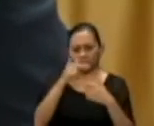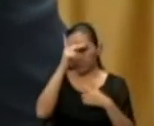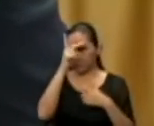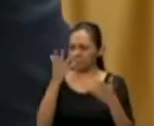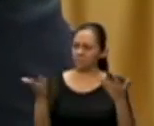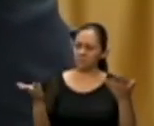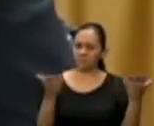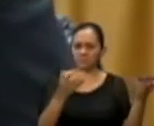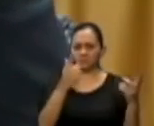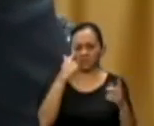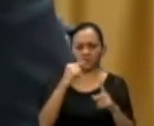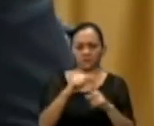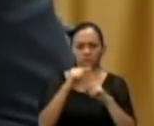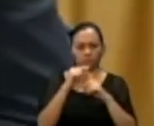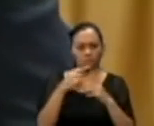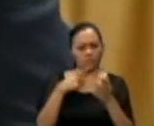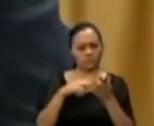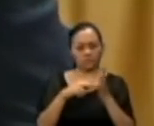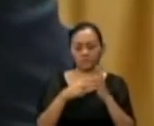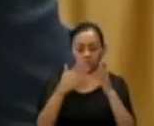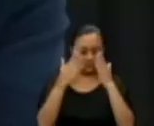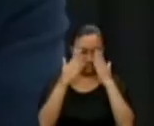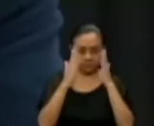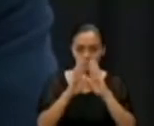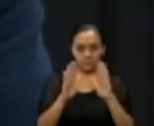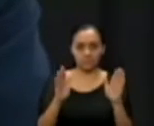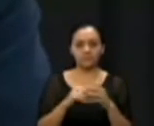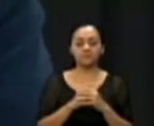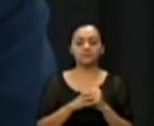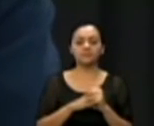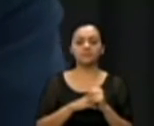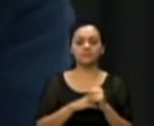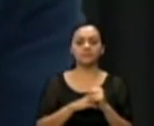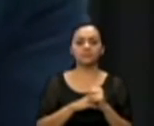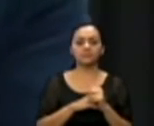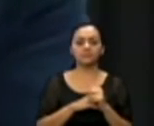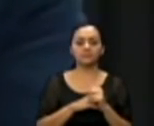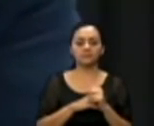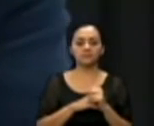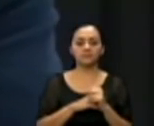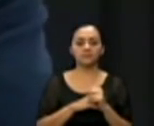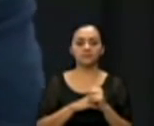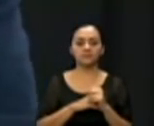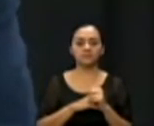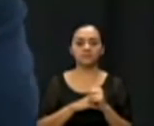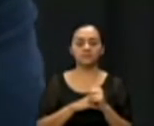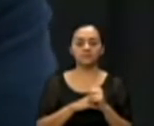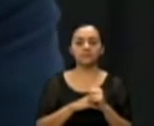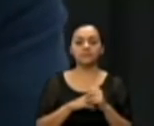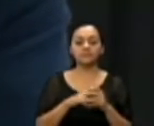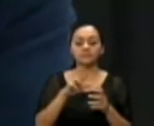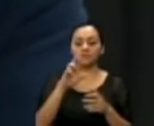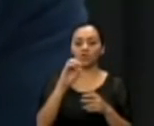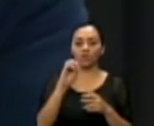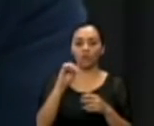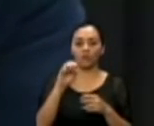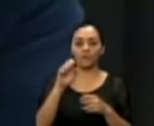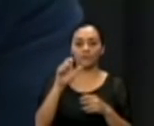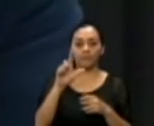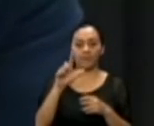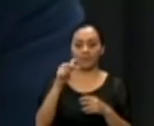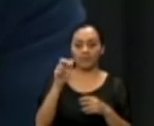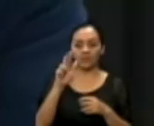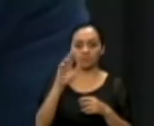comenzó el tablero italiano presidente romer garzón si está en condados usted haga su pregunta él viene